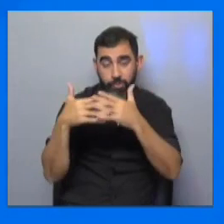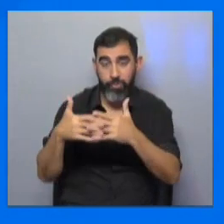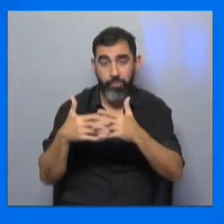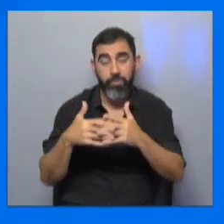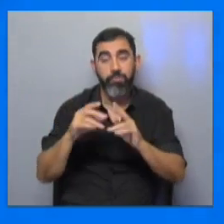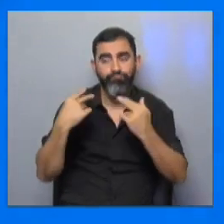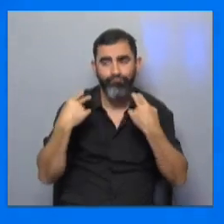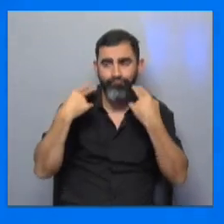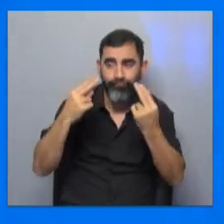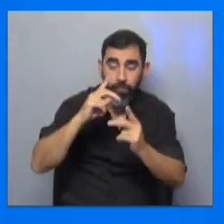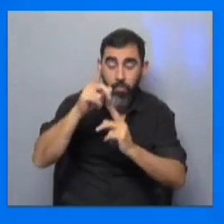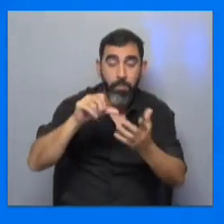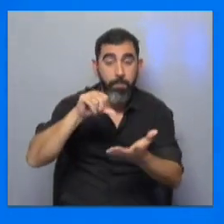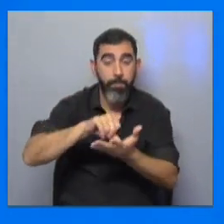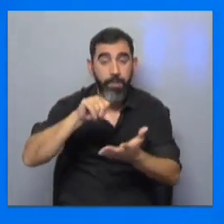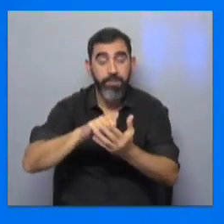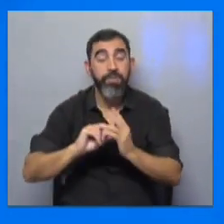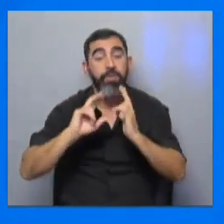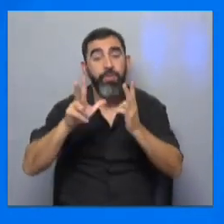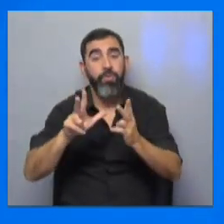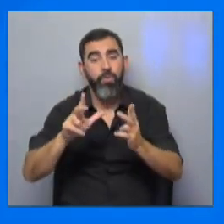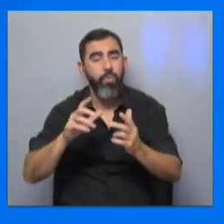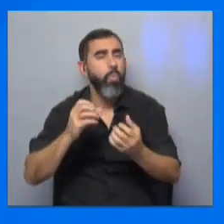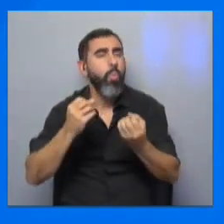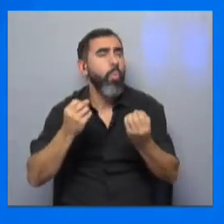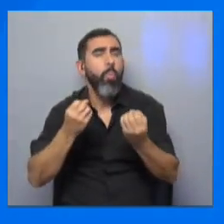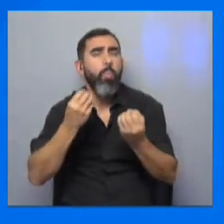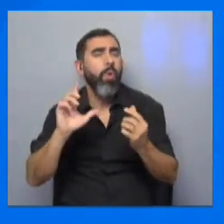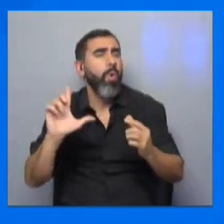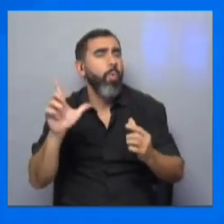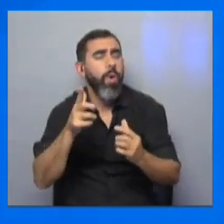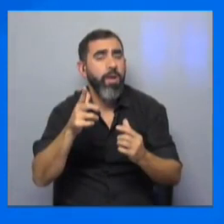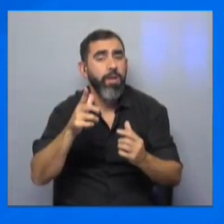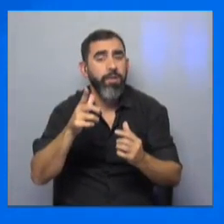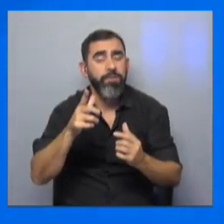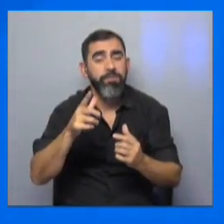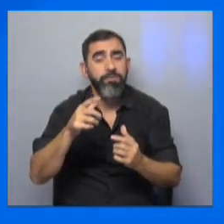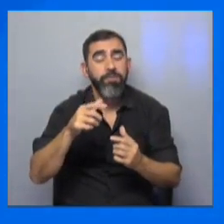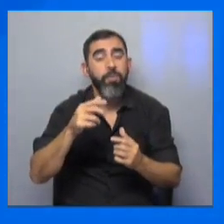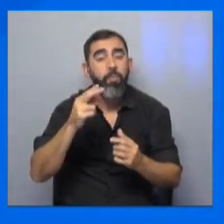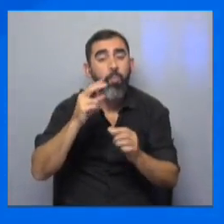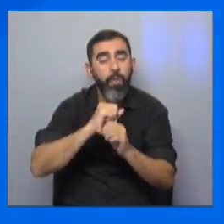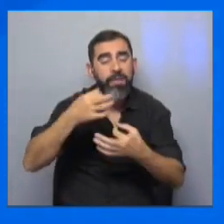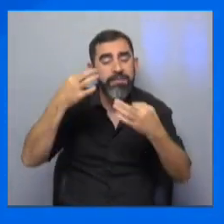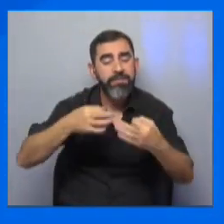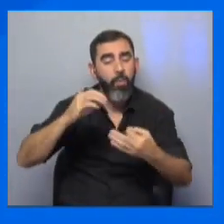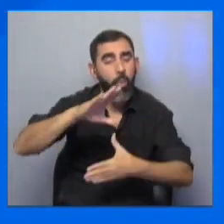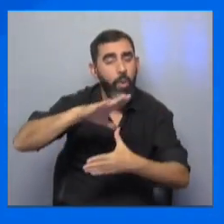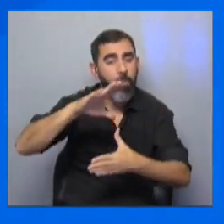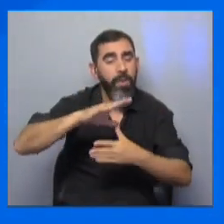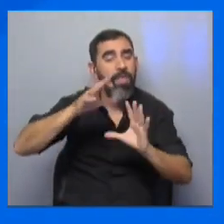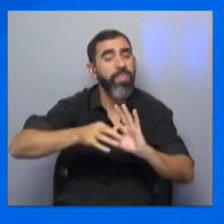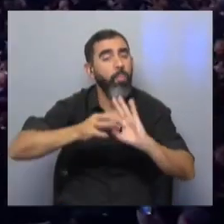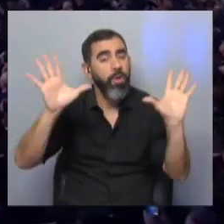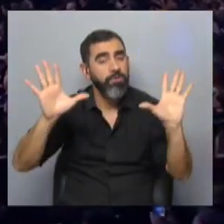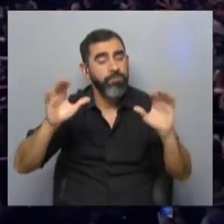las reacciones que ello generó, sostuvo que no hay razón por la que el hemisferio occidental no pueda ser seguro seguro, próspero y